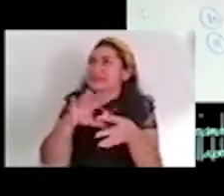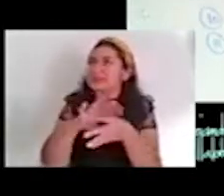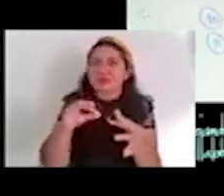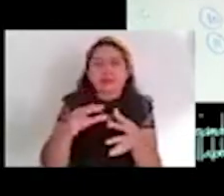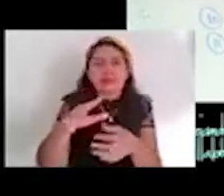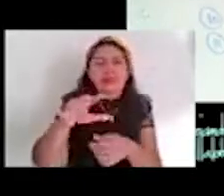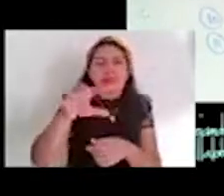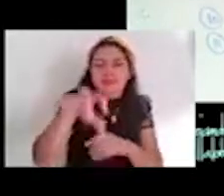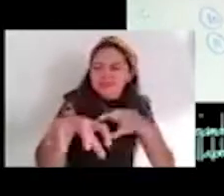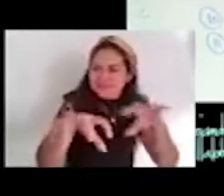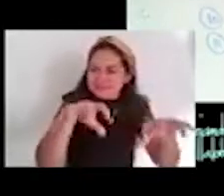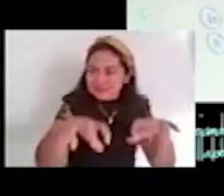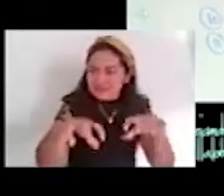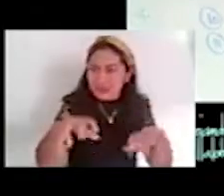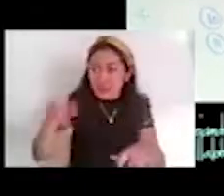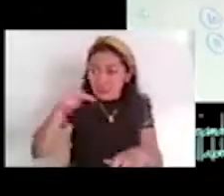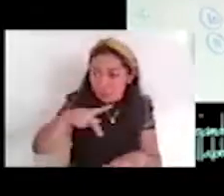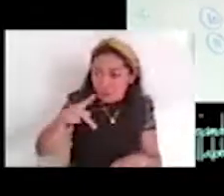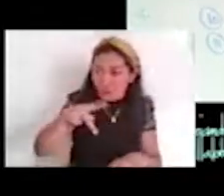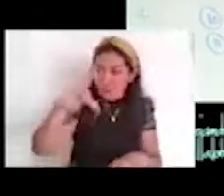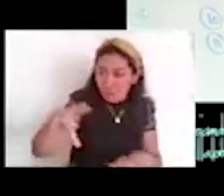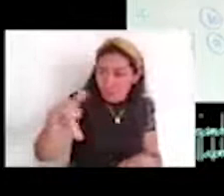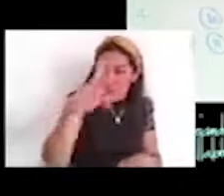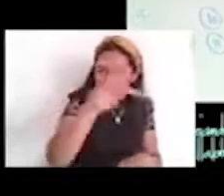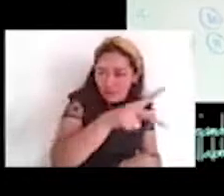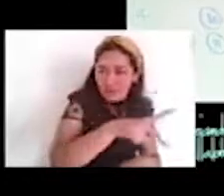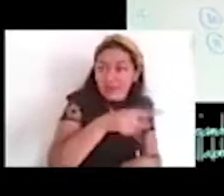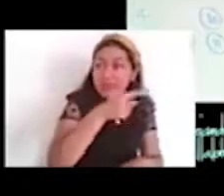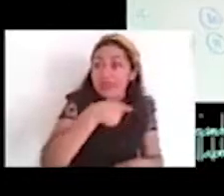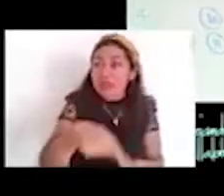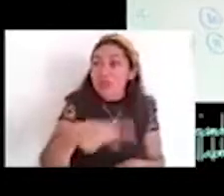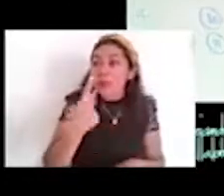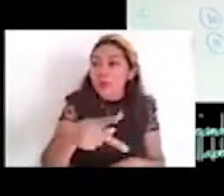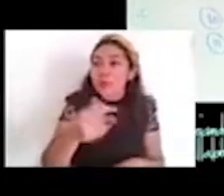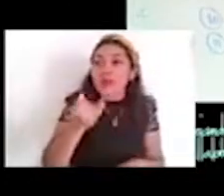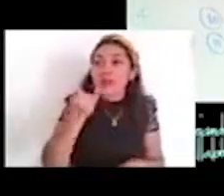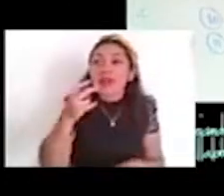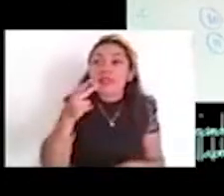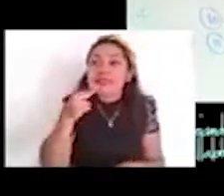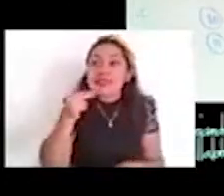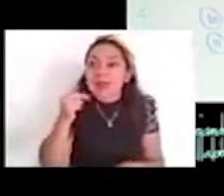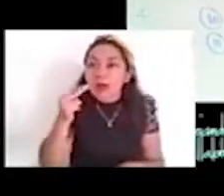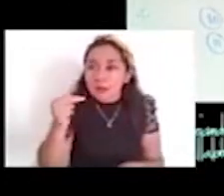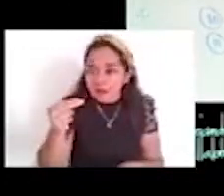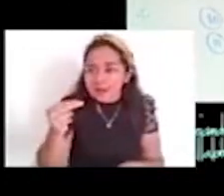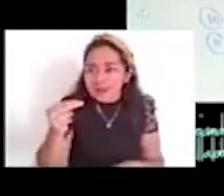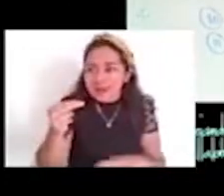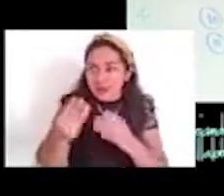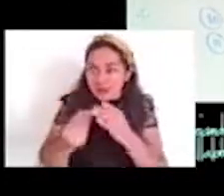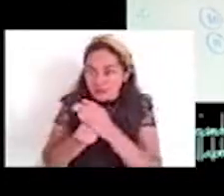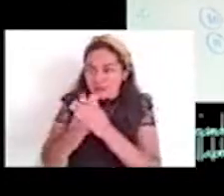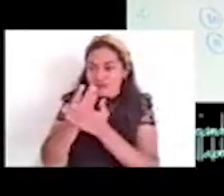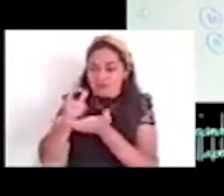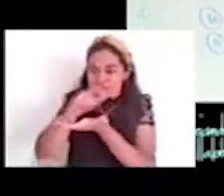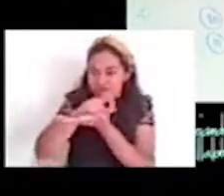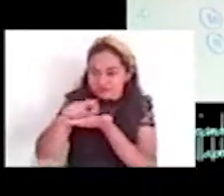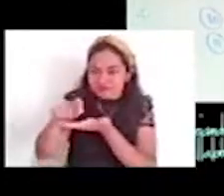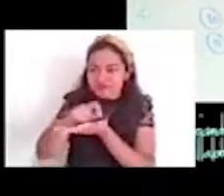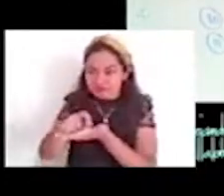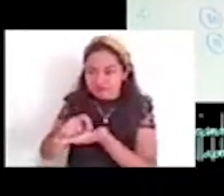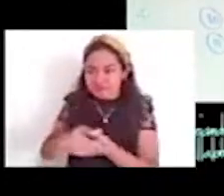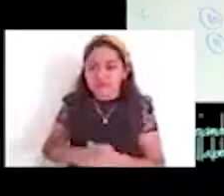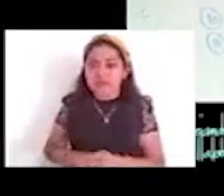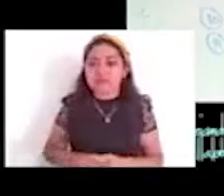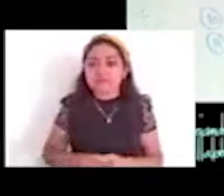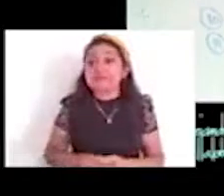atribuibles a los pueblos ancestrales de habla náhuatl, ¿no? Alejandro, comentábamos hace